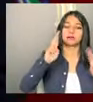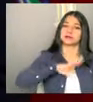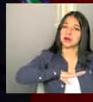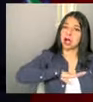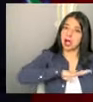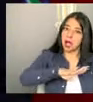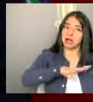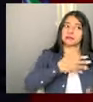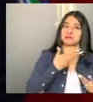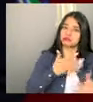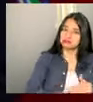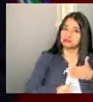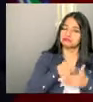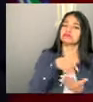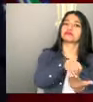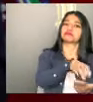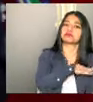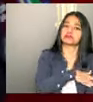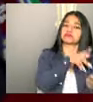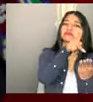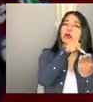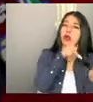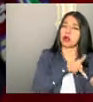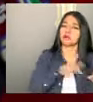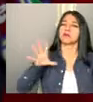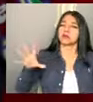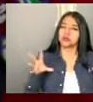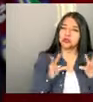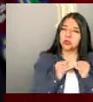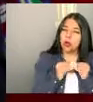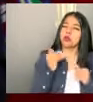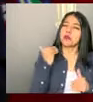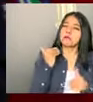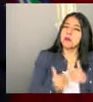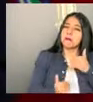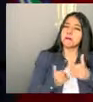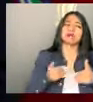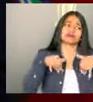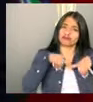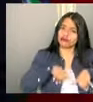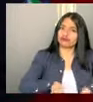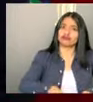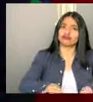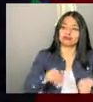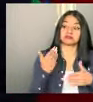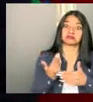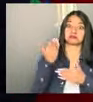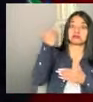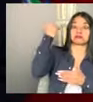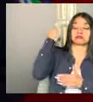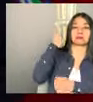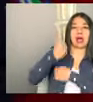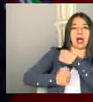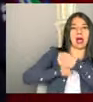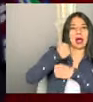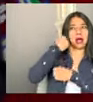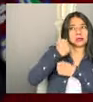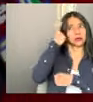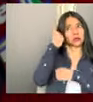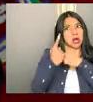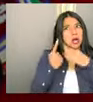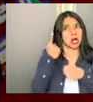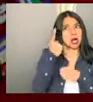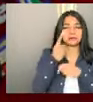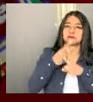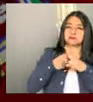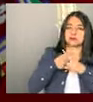los proyectos, programas que lo hemos desarrollado durante este año y medio más o menos,